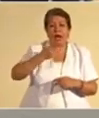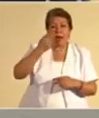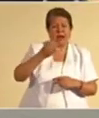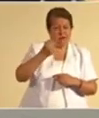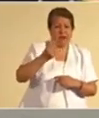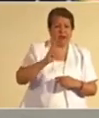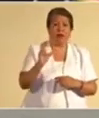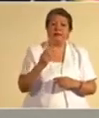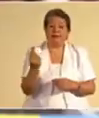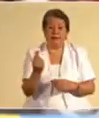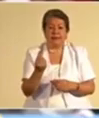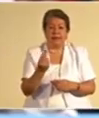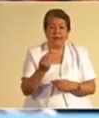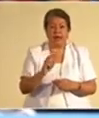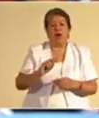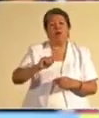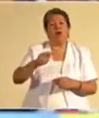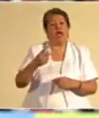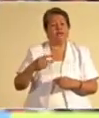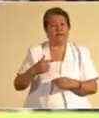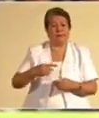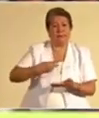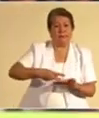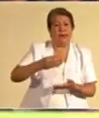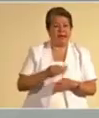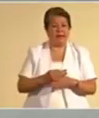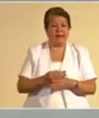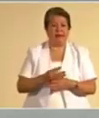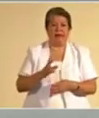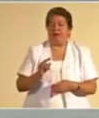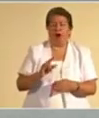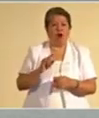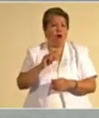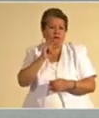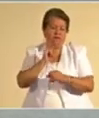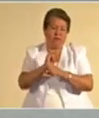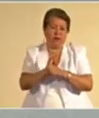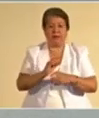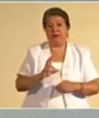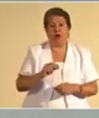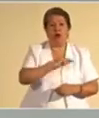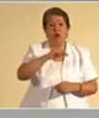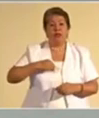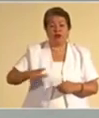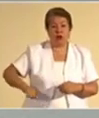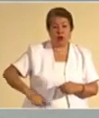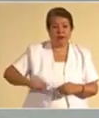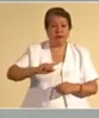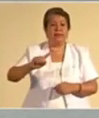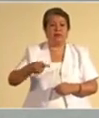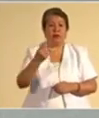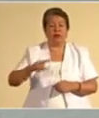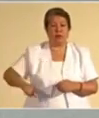la voz. Voy a ser valiente, no un valentón, con propuestas claras. Nuestro gobierno será un gobierno